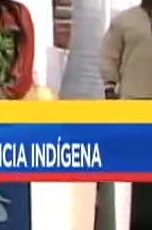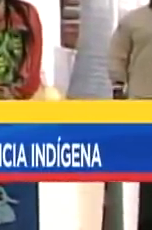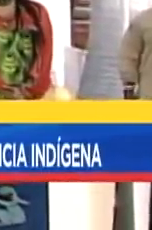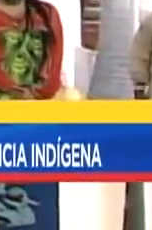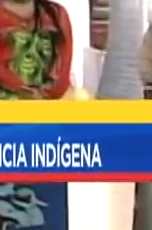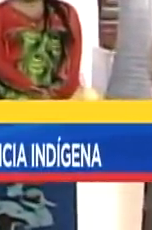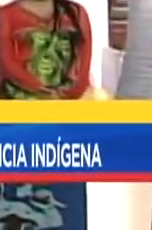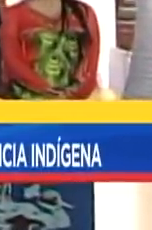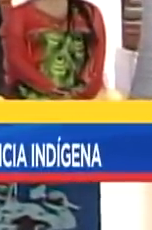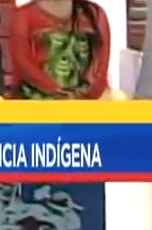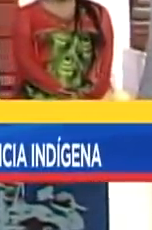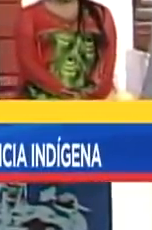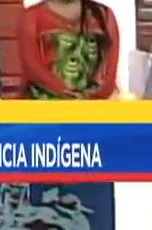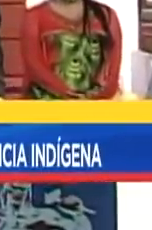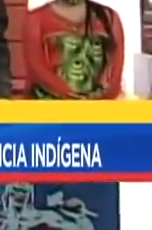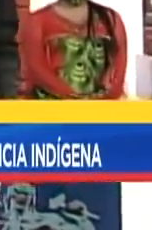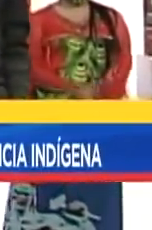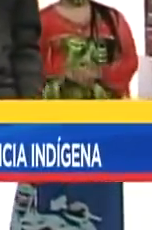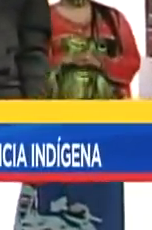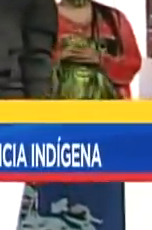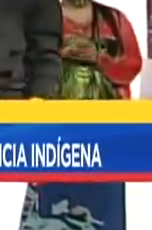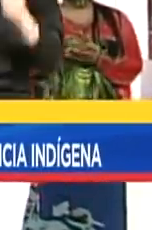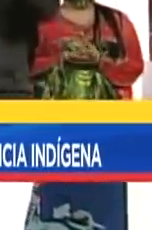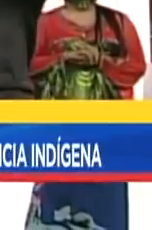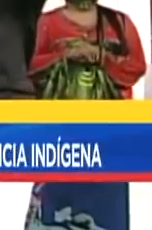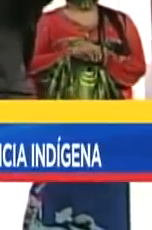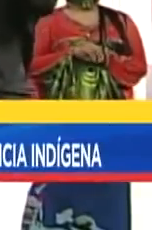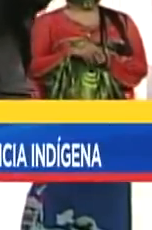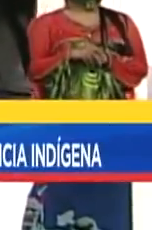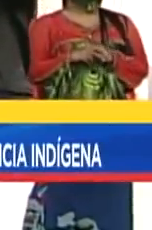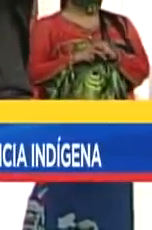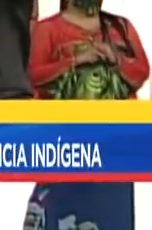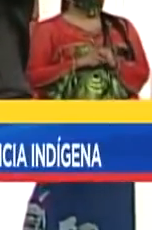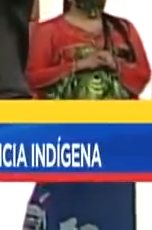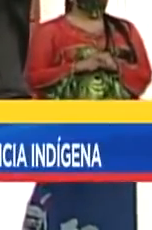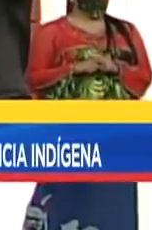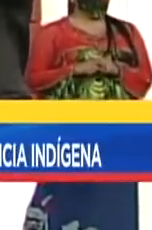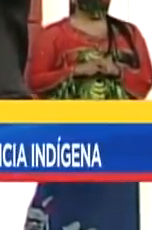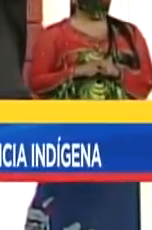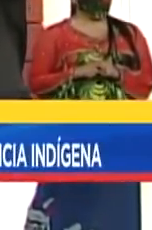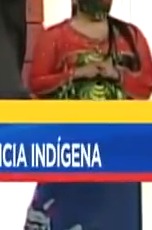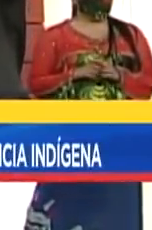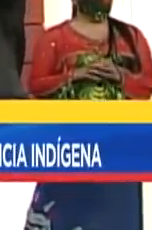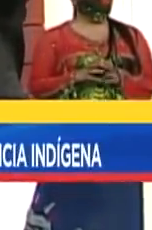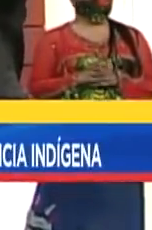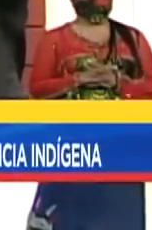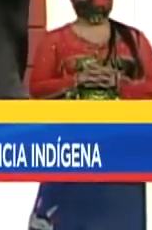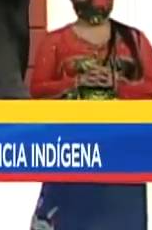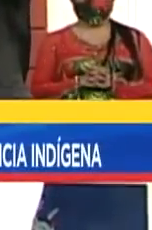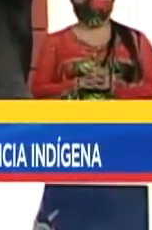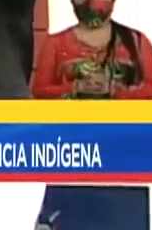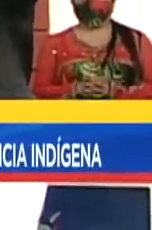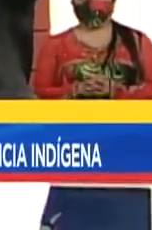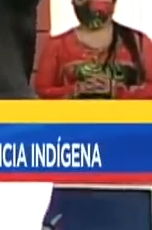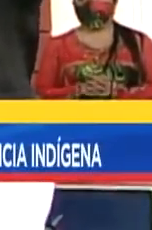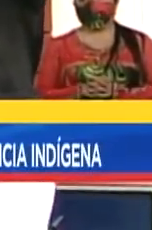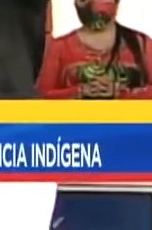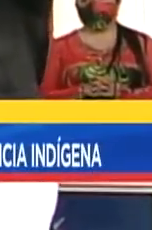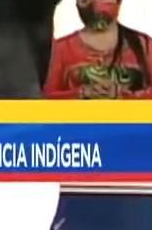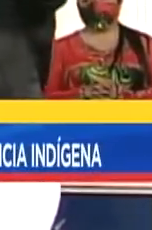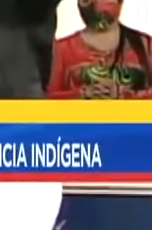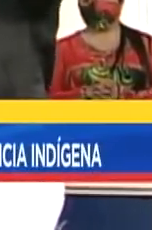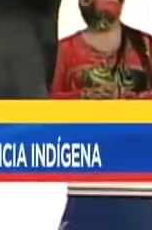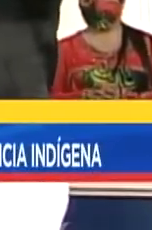dado cita para llegar hasta acá, hasta el Palacio de Miraflores, en una gran marcha que partió desde la Plaza Morelos en